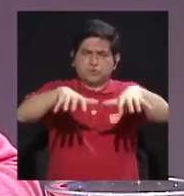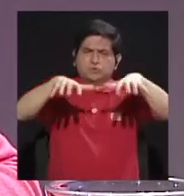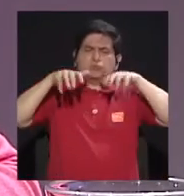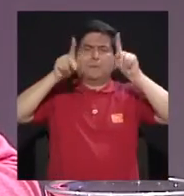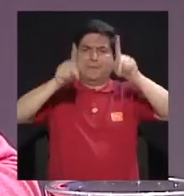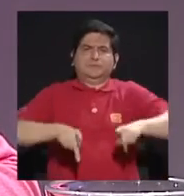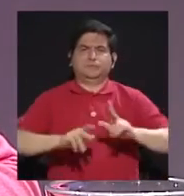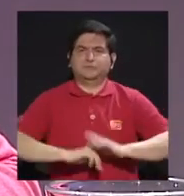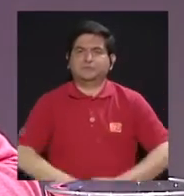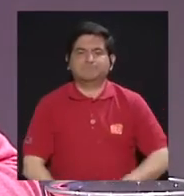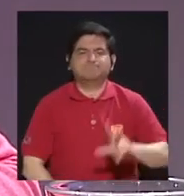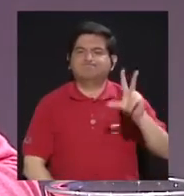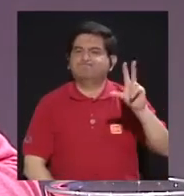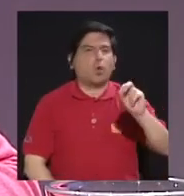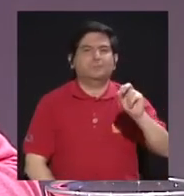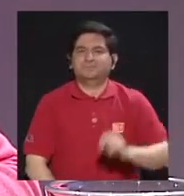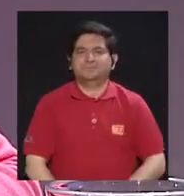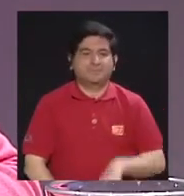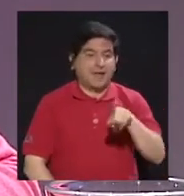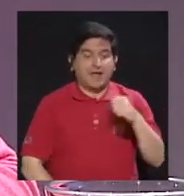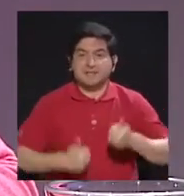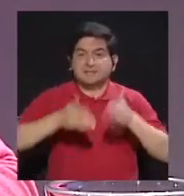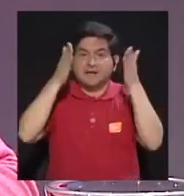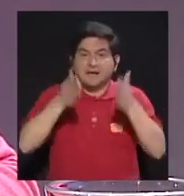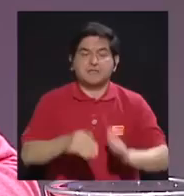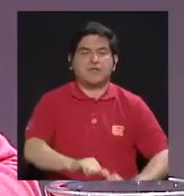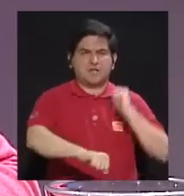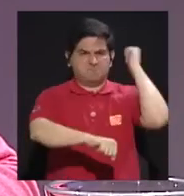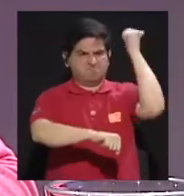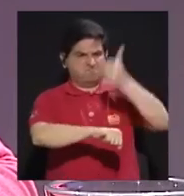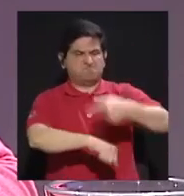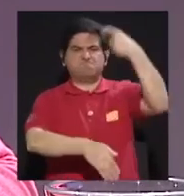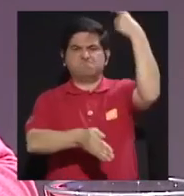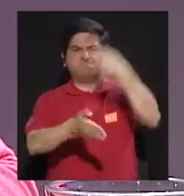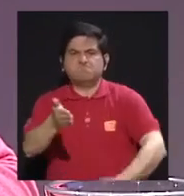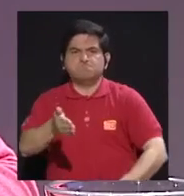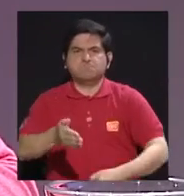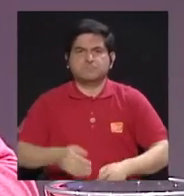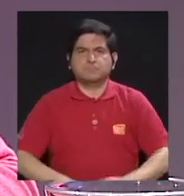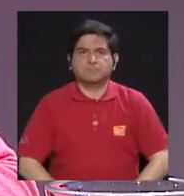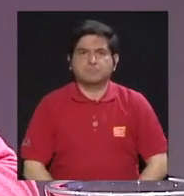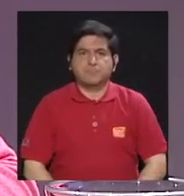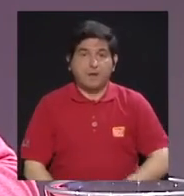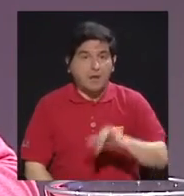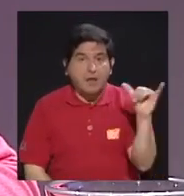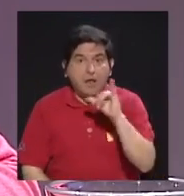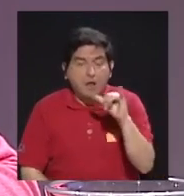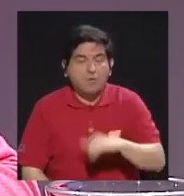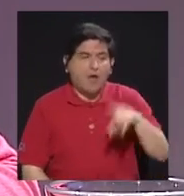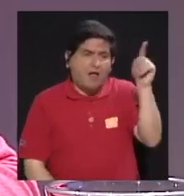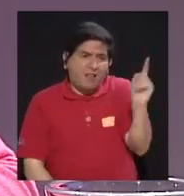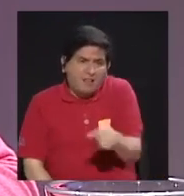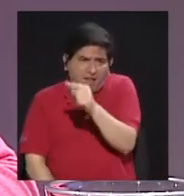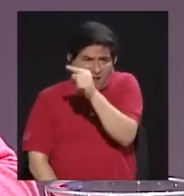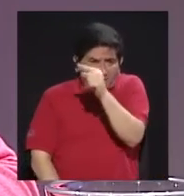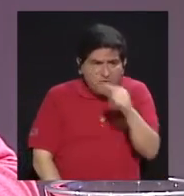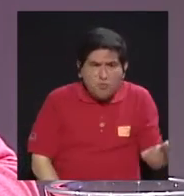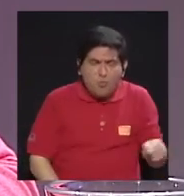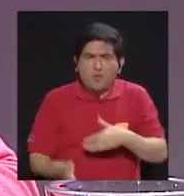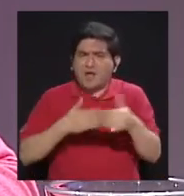de gente. Esta candidatura tuvo que ser impuesta, y eso también anula bajo